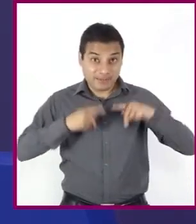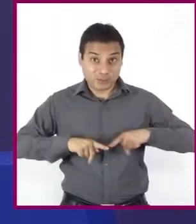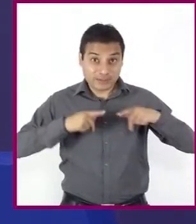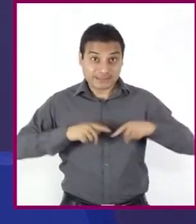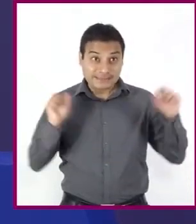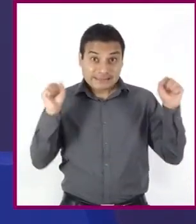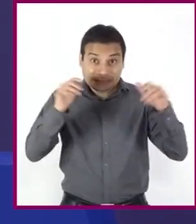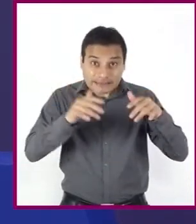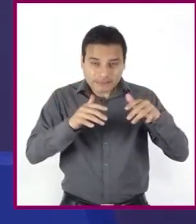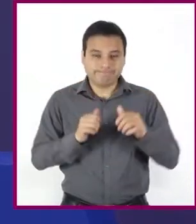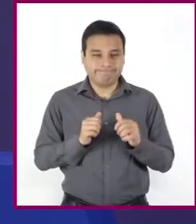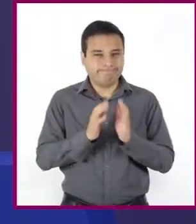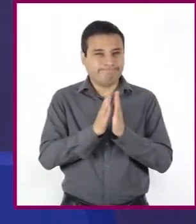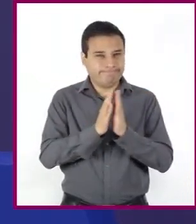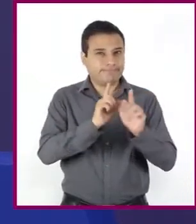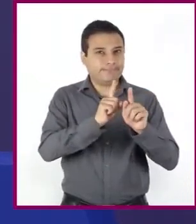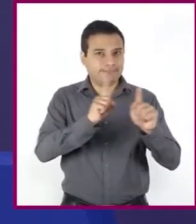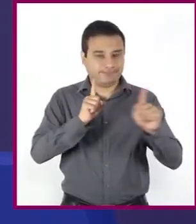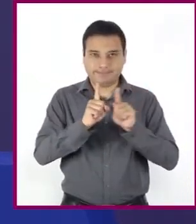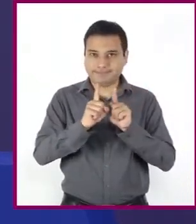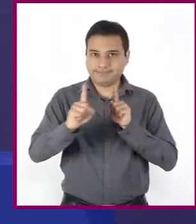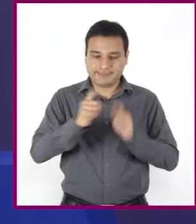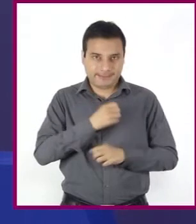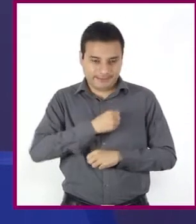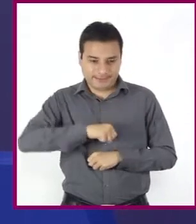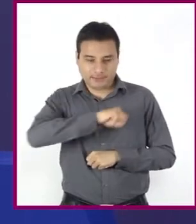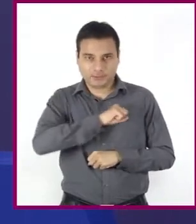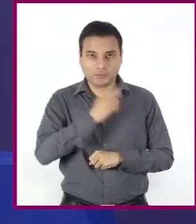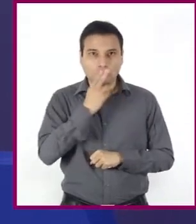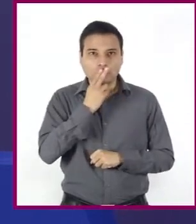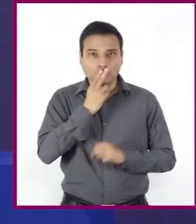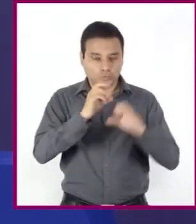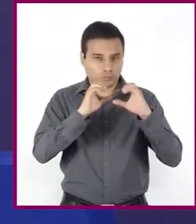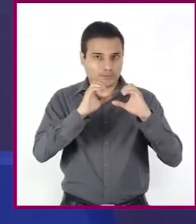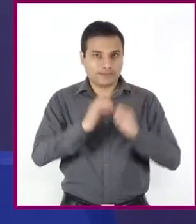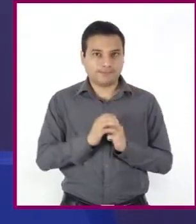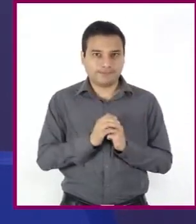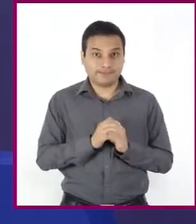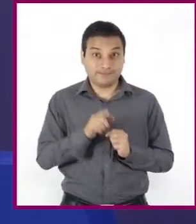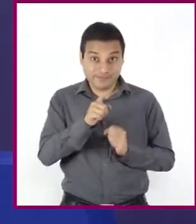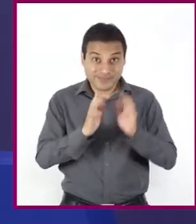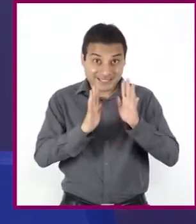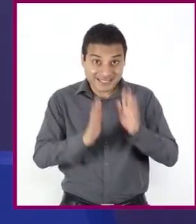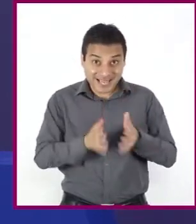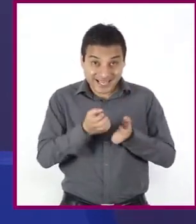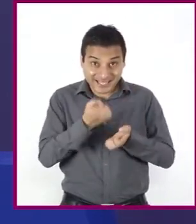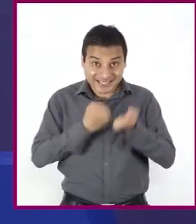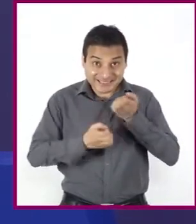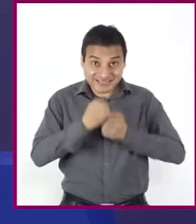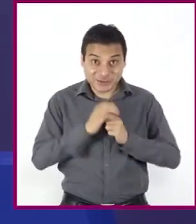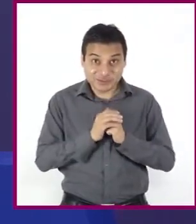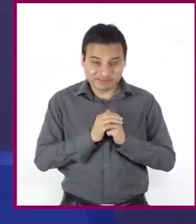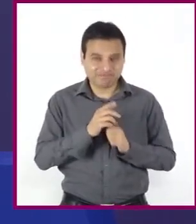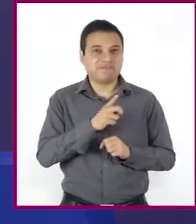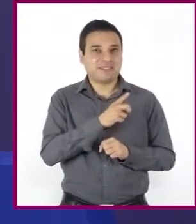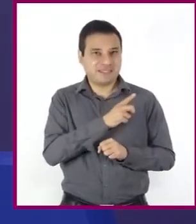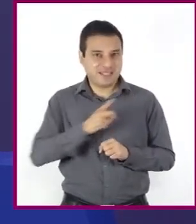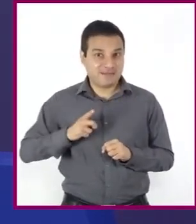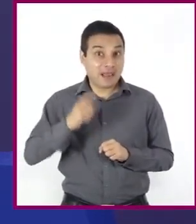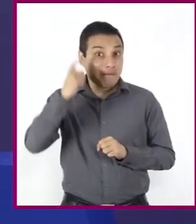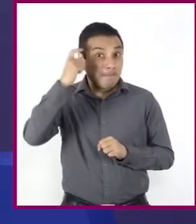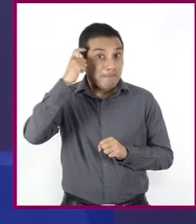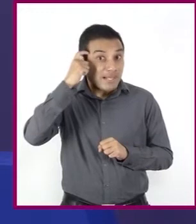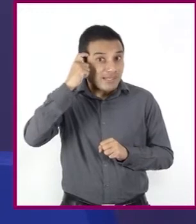sana distancia. La salud es lo primero. Además, ¿ya hicieron algo de ejercicio? Hay que mantener la mente